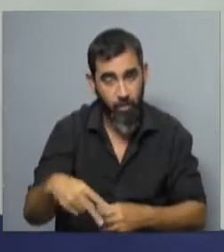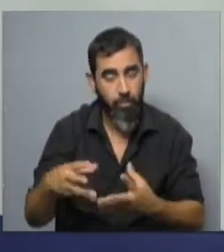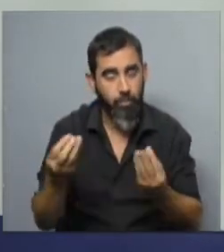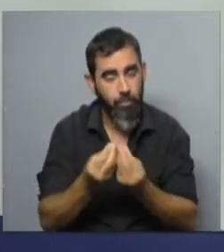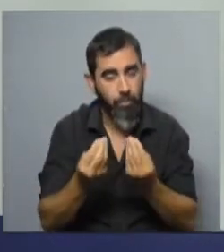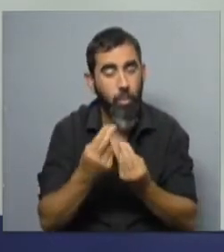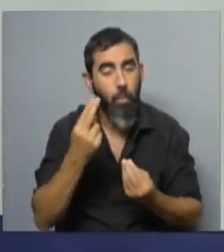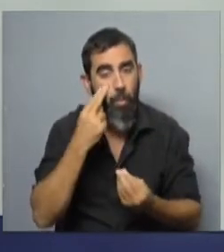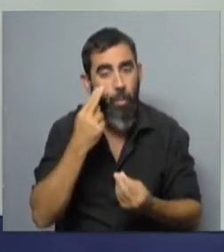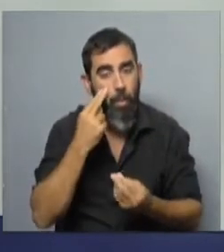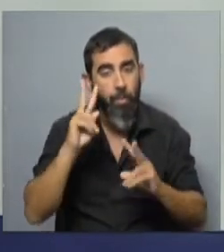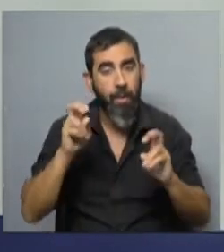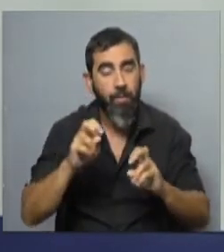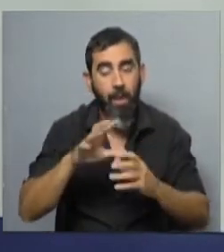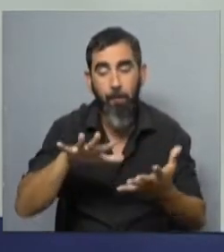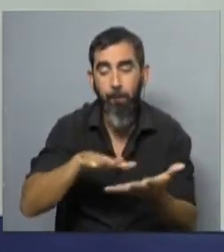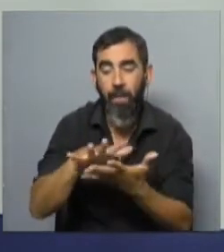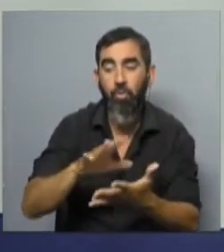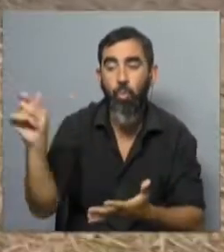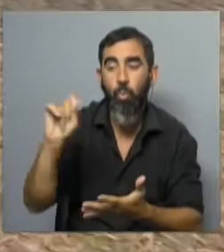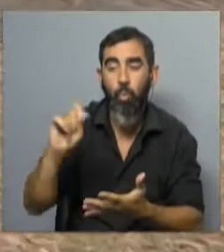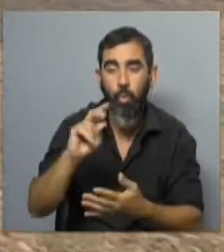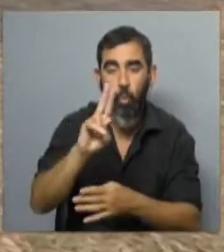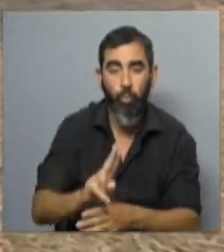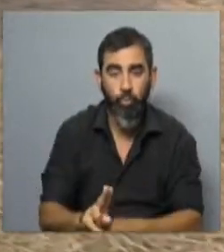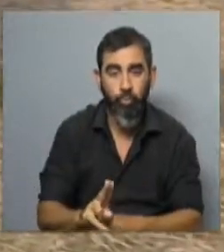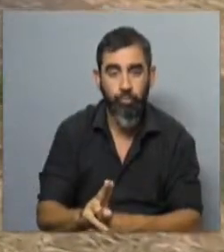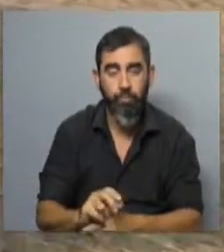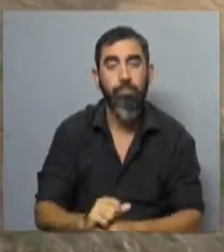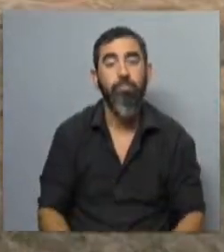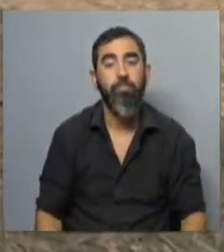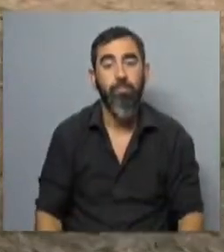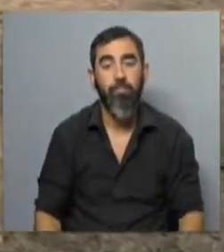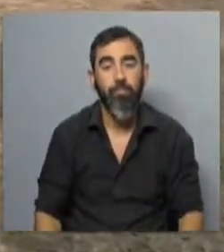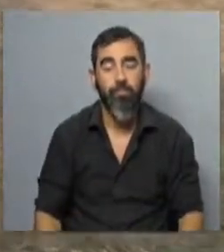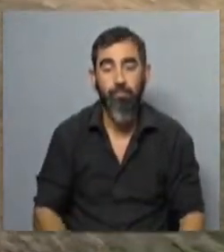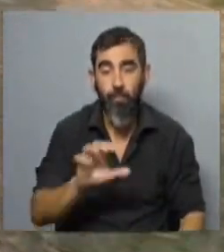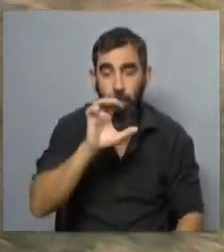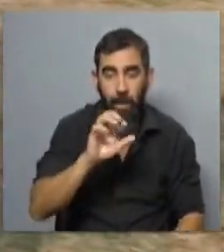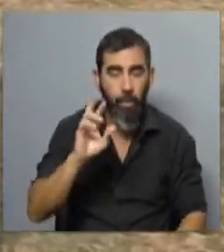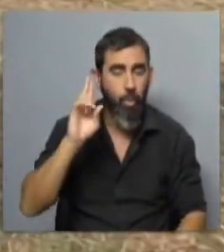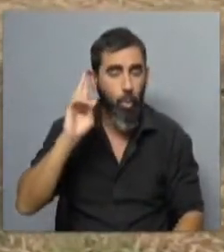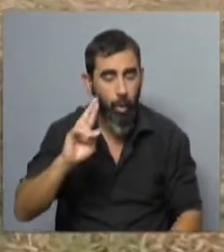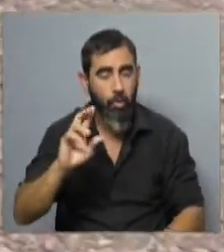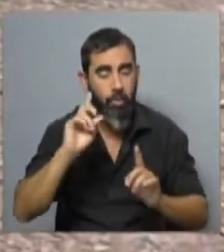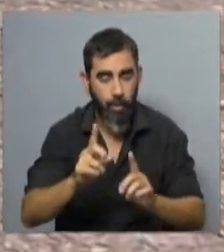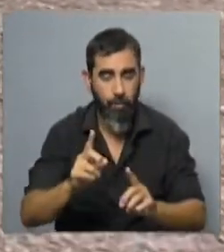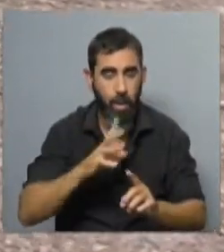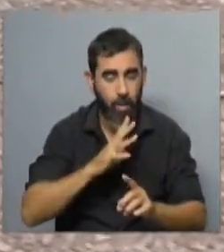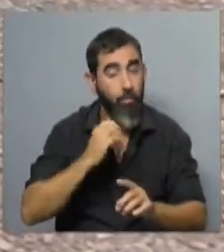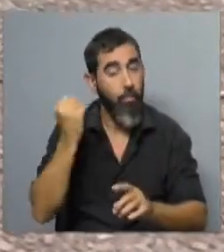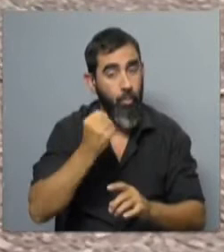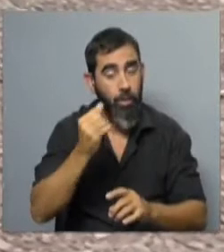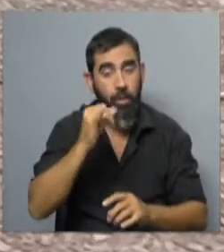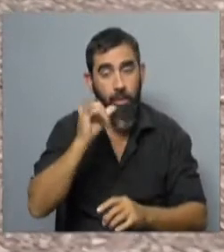de problemas que tienen que ver con el uso del espacio público. La Urnaga explicó que mascotas y ruidos molestos ocupan lugares de relevancia